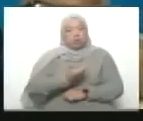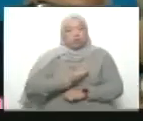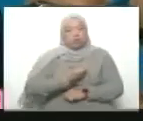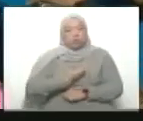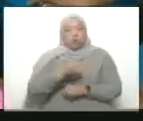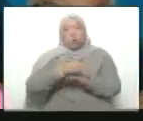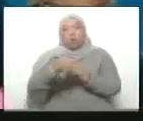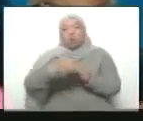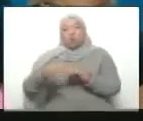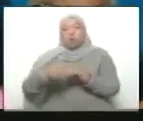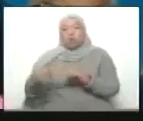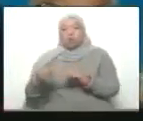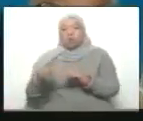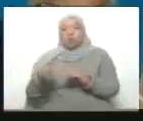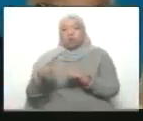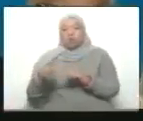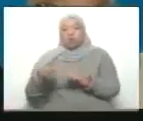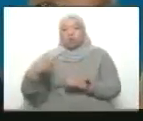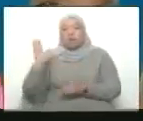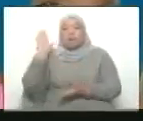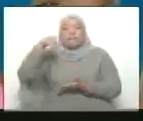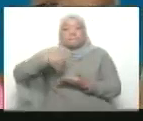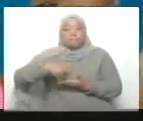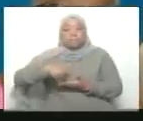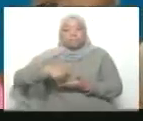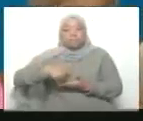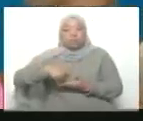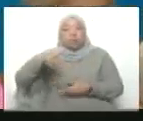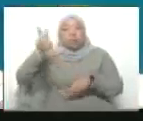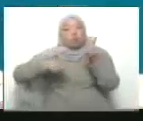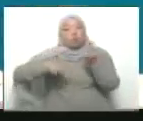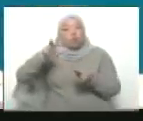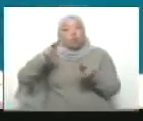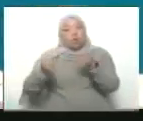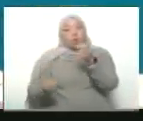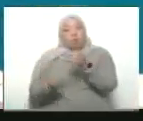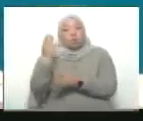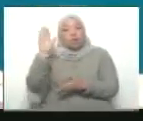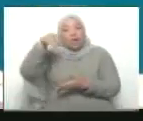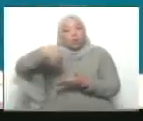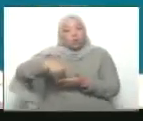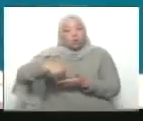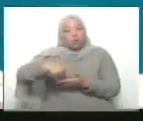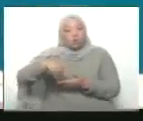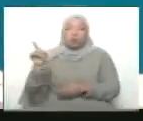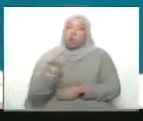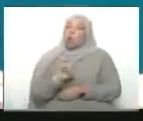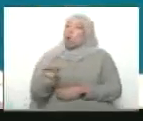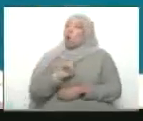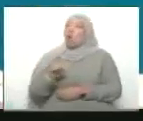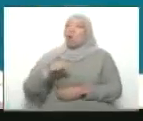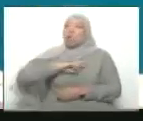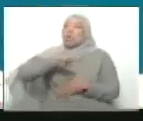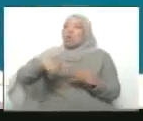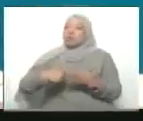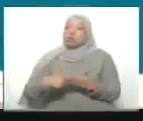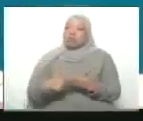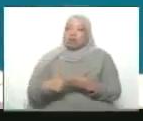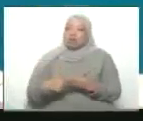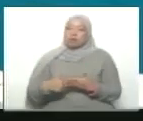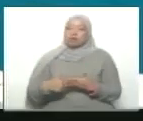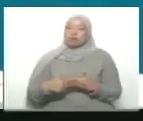del municipio Girardot en Maracay. O sea, una exposición fundamentalmente aragüeña, no es nacional. Correcto. Bueno, está